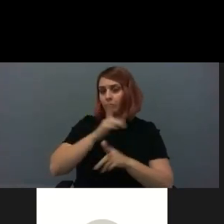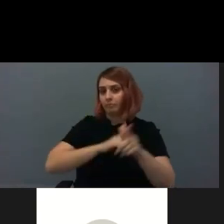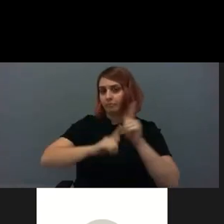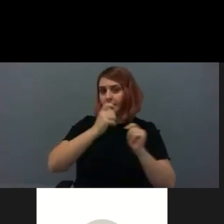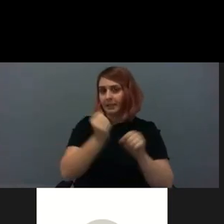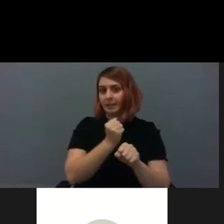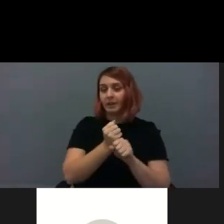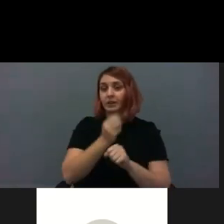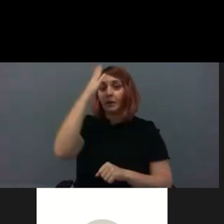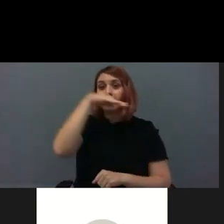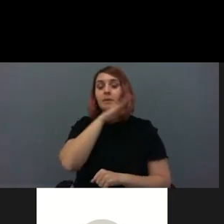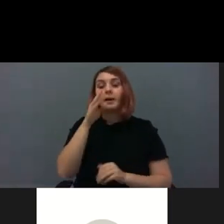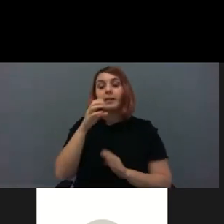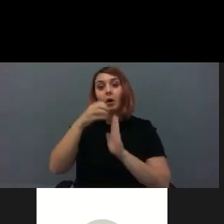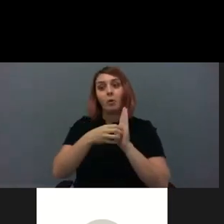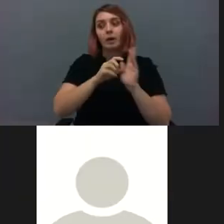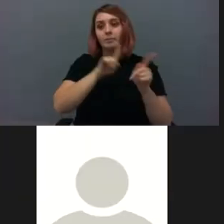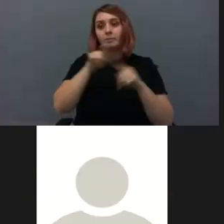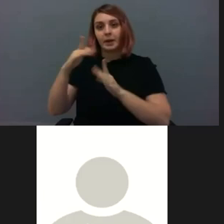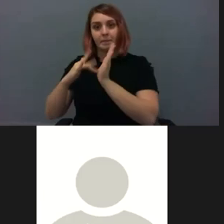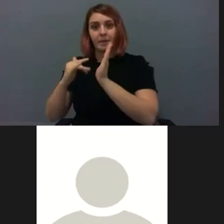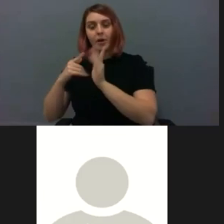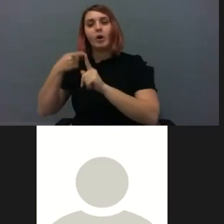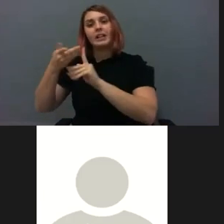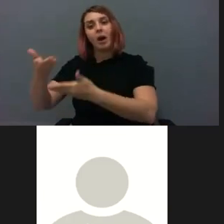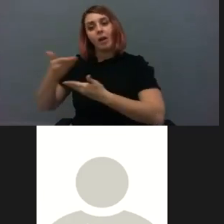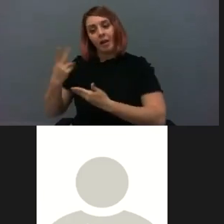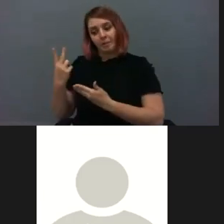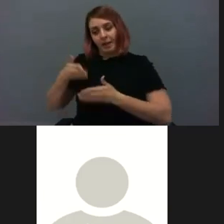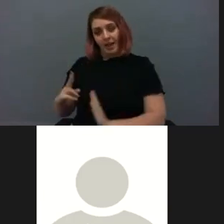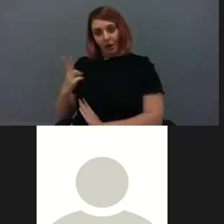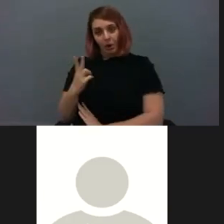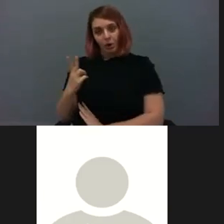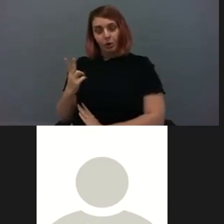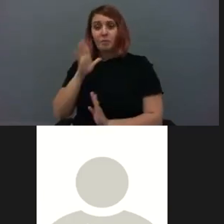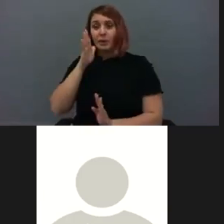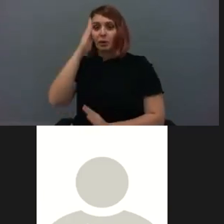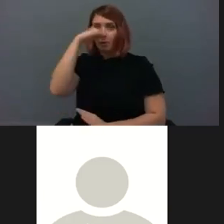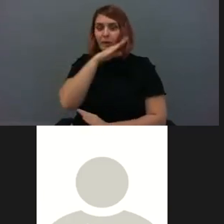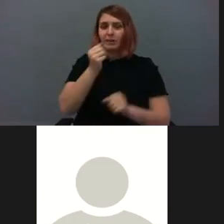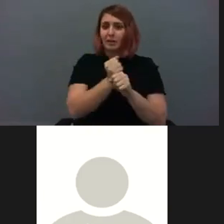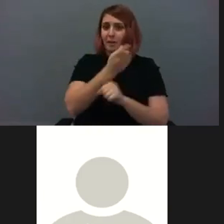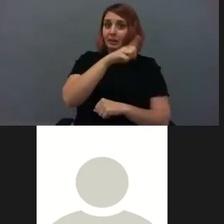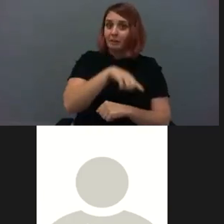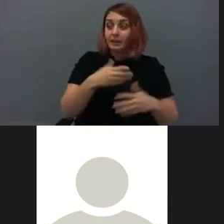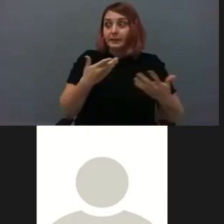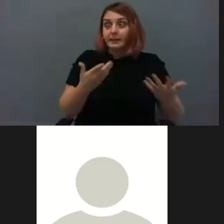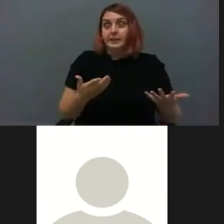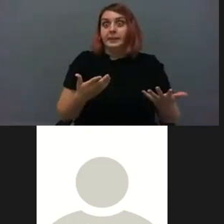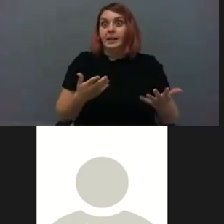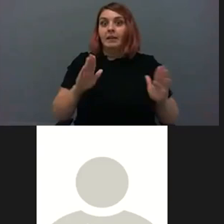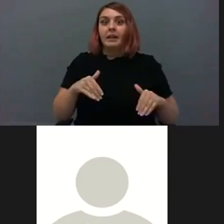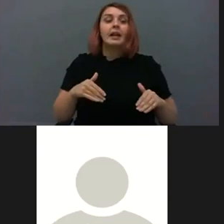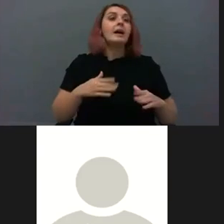padres pues venían desde Cuenca para ayudarme con los dos, pero mis padres trabajaban y entonces no